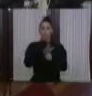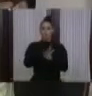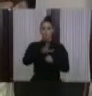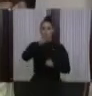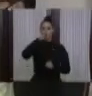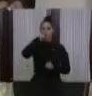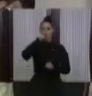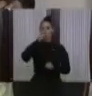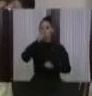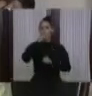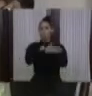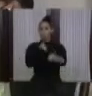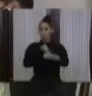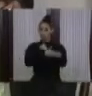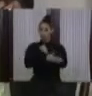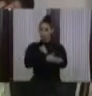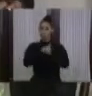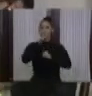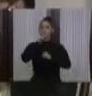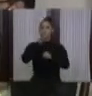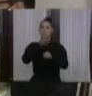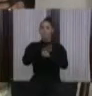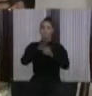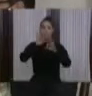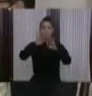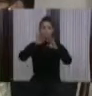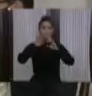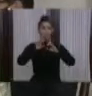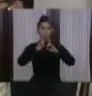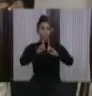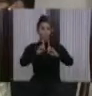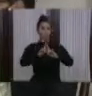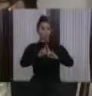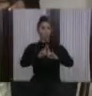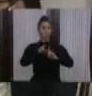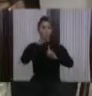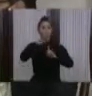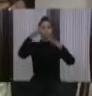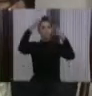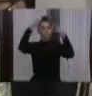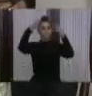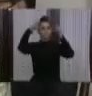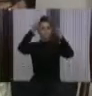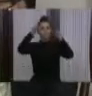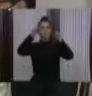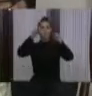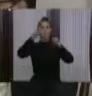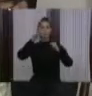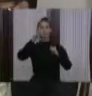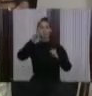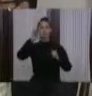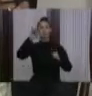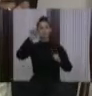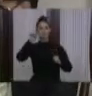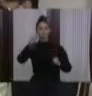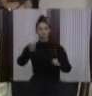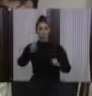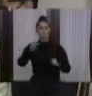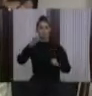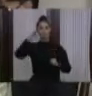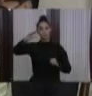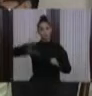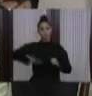ojo señor las limitantes que tenemos de personas audi hogares